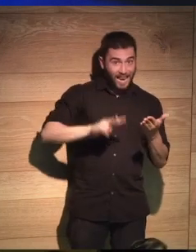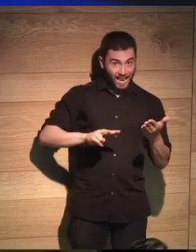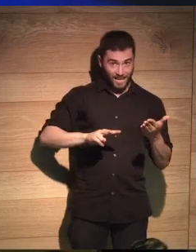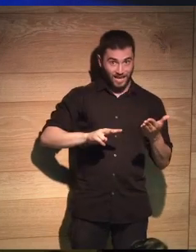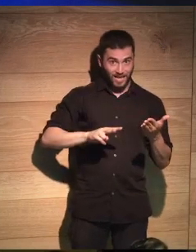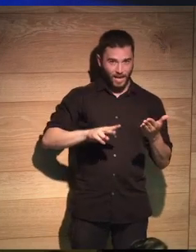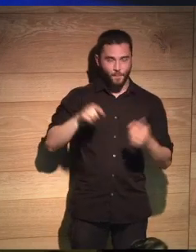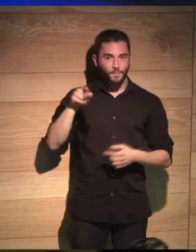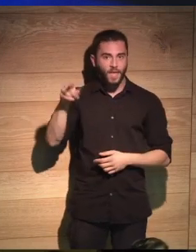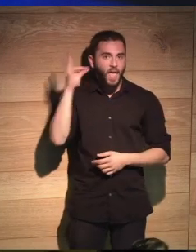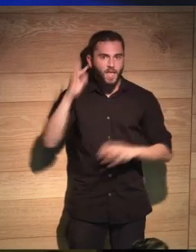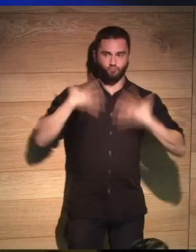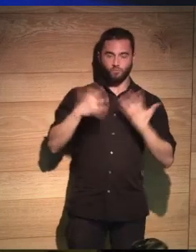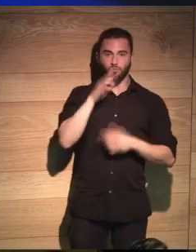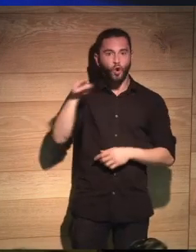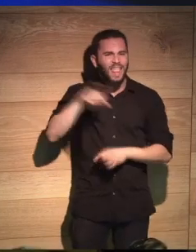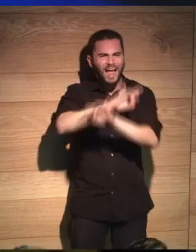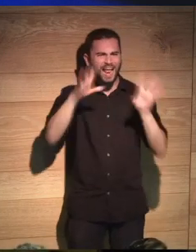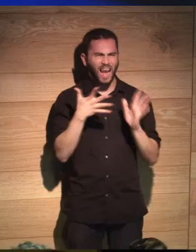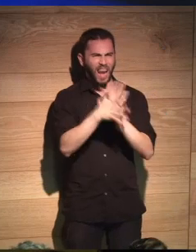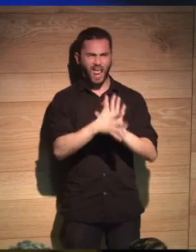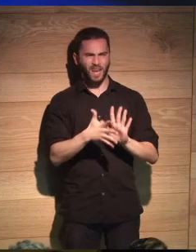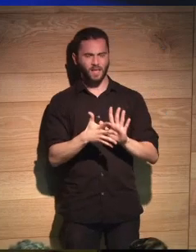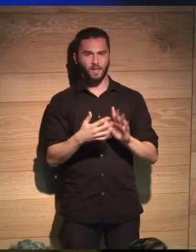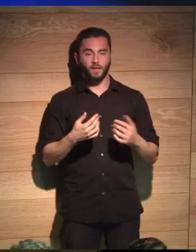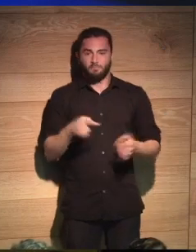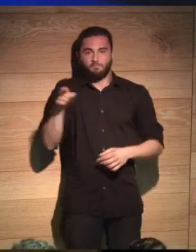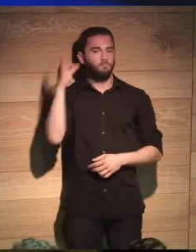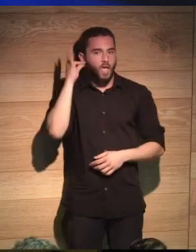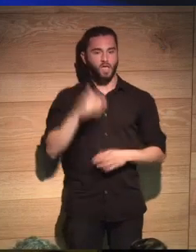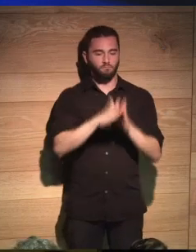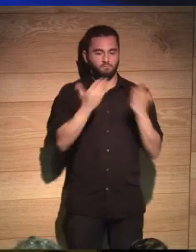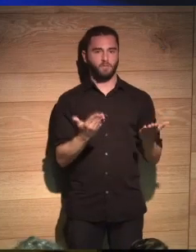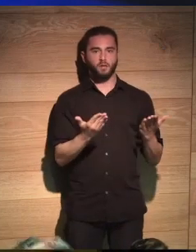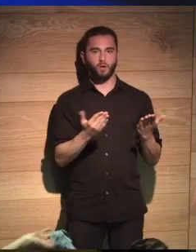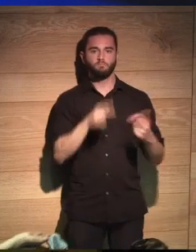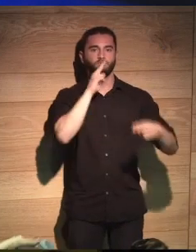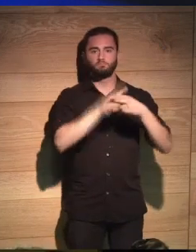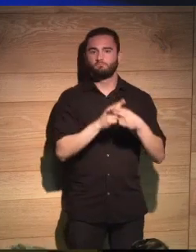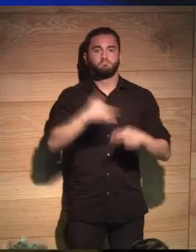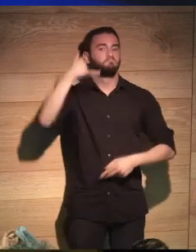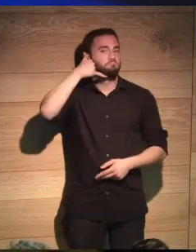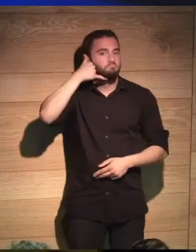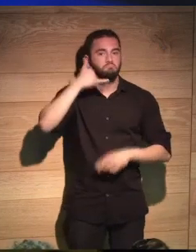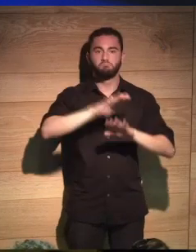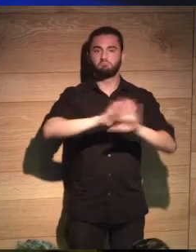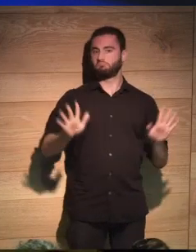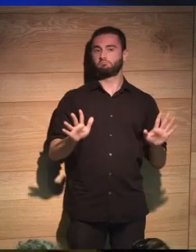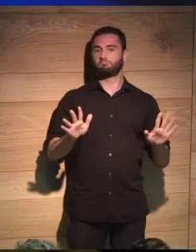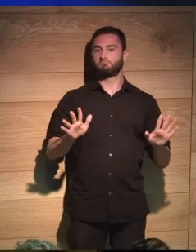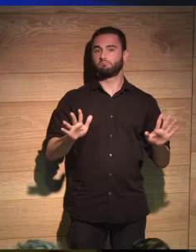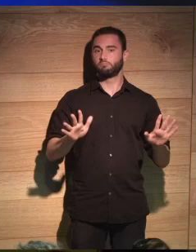tan clara, o sea, ella coge y pone a su libro de título Telefónica, porque